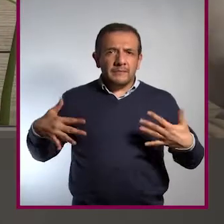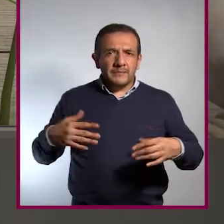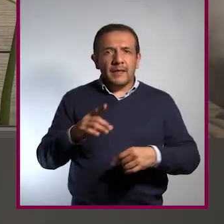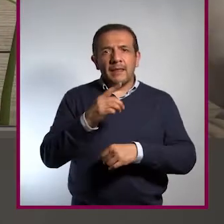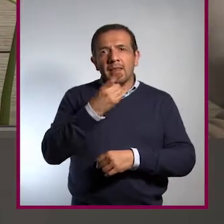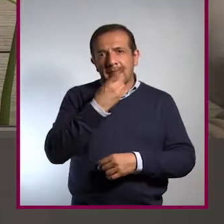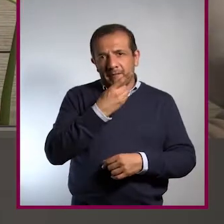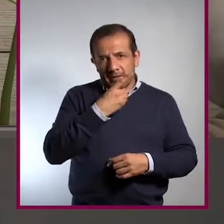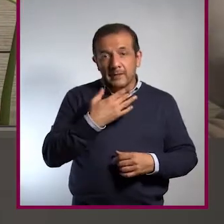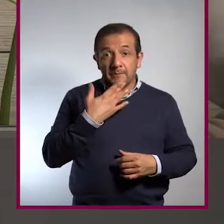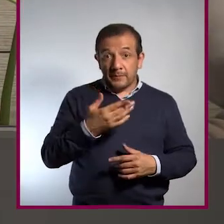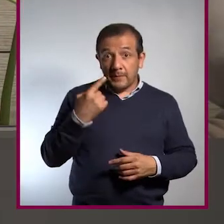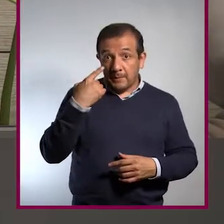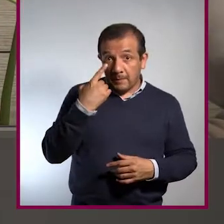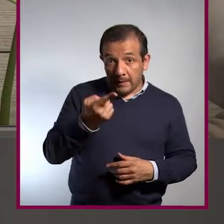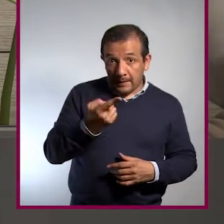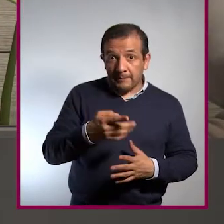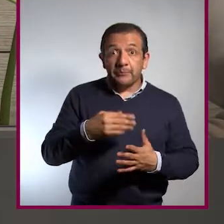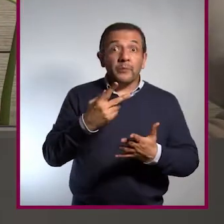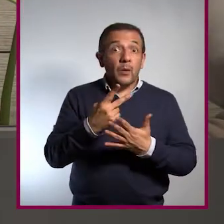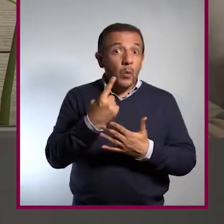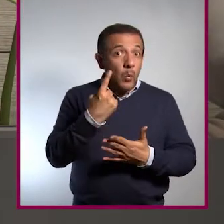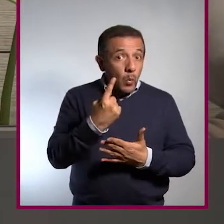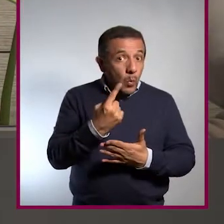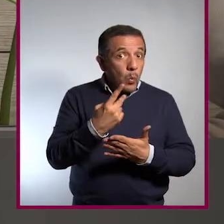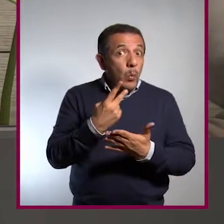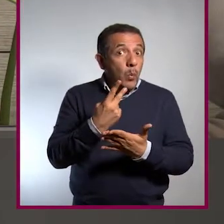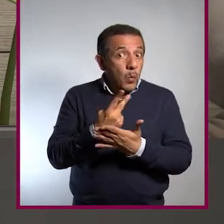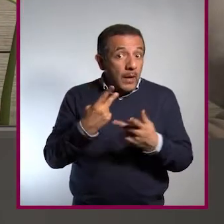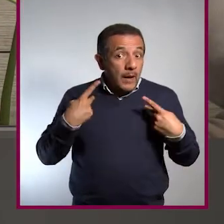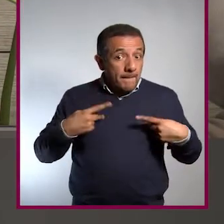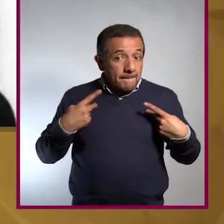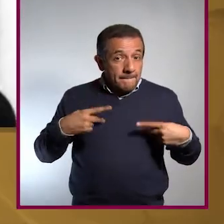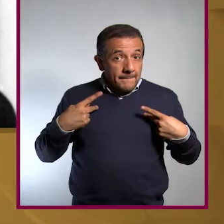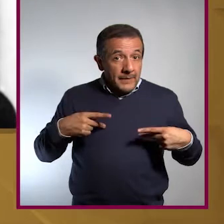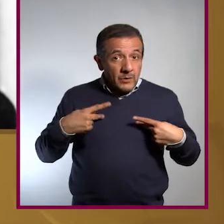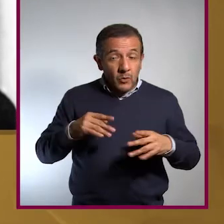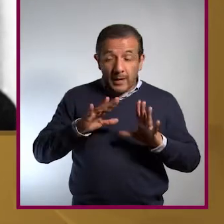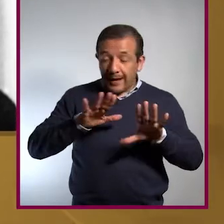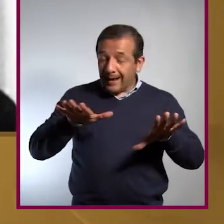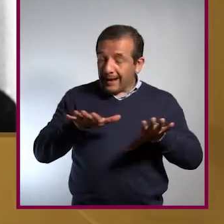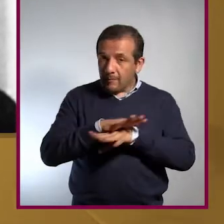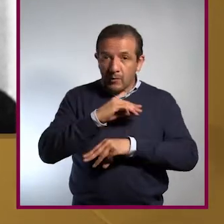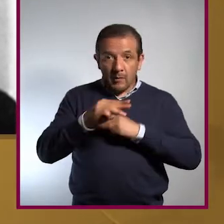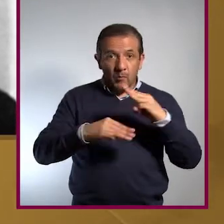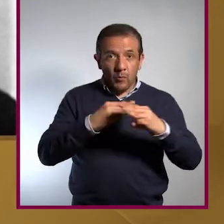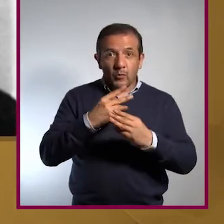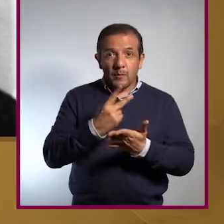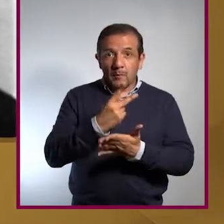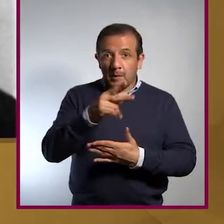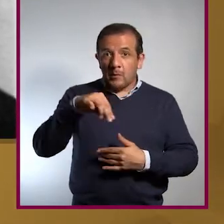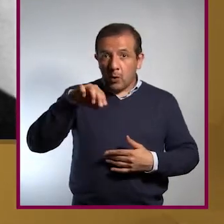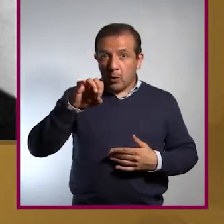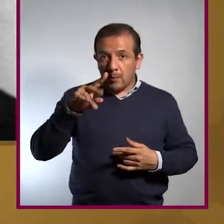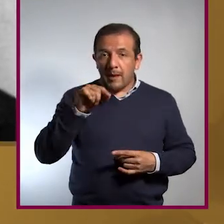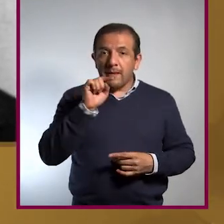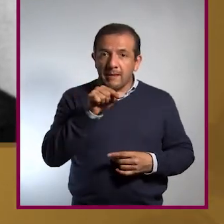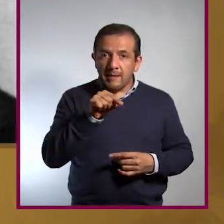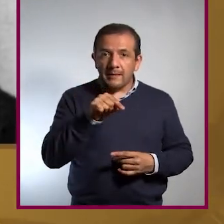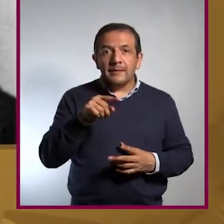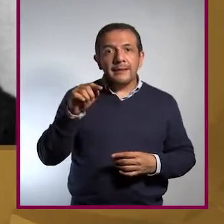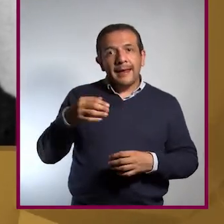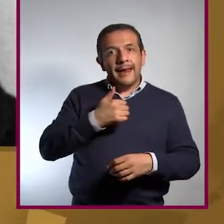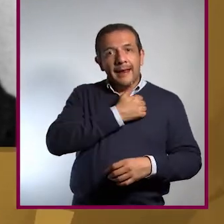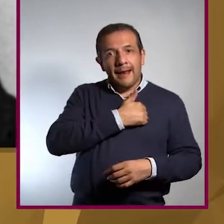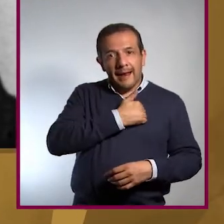Otro gran ejemplo de cómo un ganador del Premio Nobel de Medicina cambió el mundo fue Frederick Banting, profesor de la Universidad